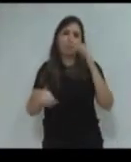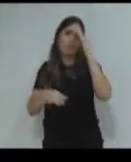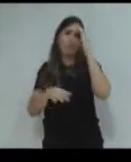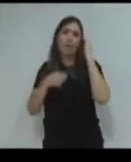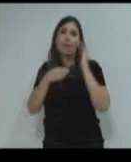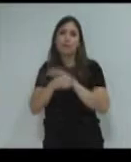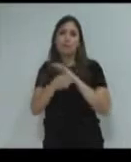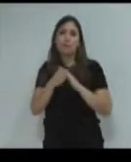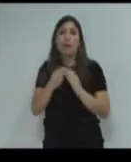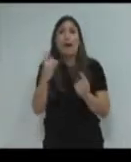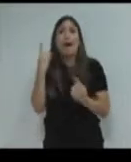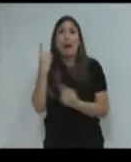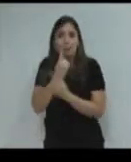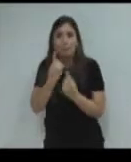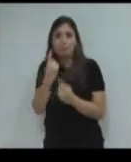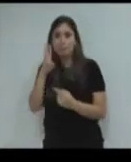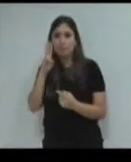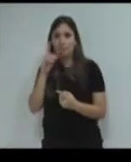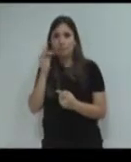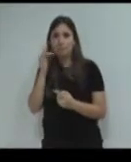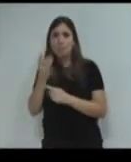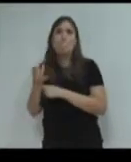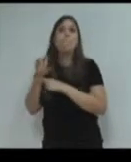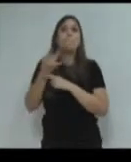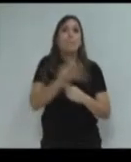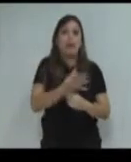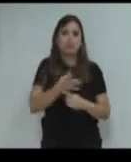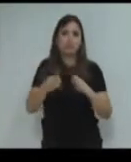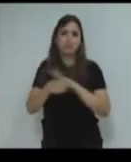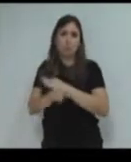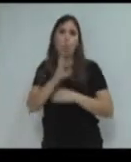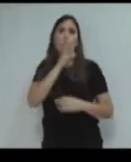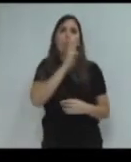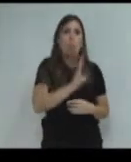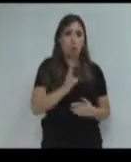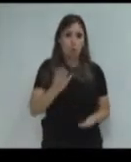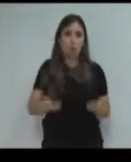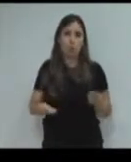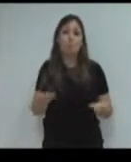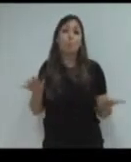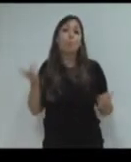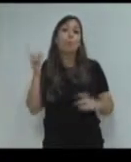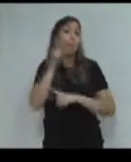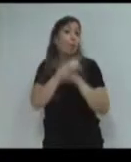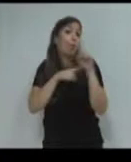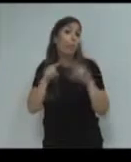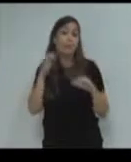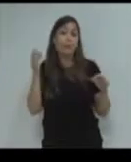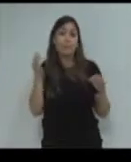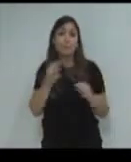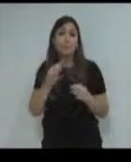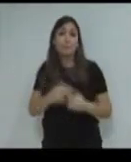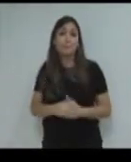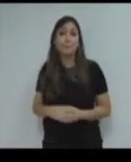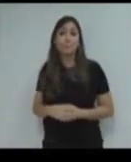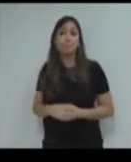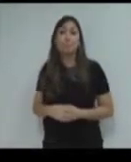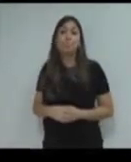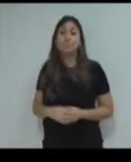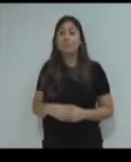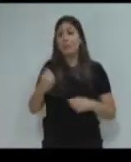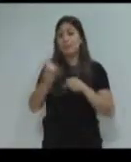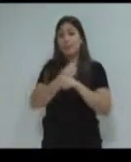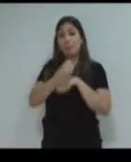más accesibles, que los Word. Sí. El problema es que vamos a tener que trabajar